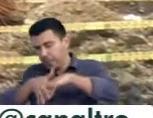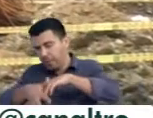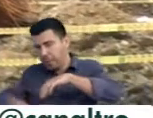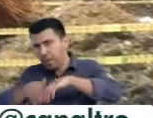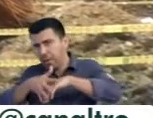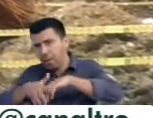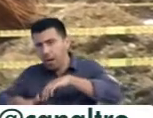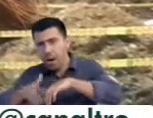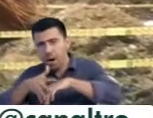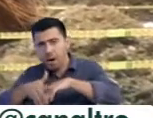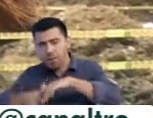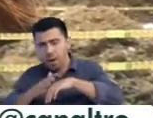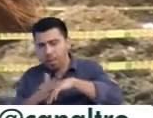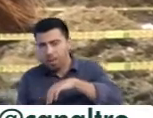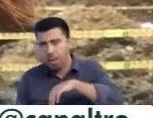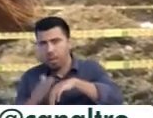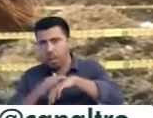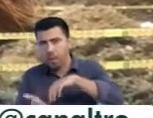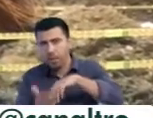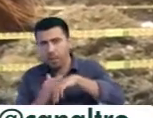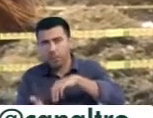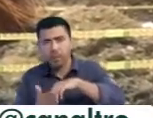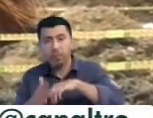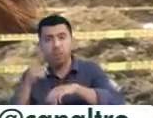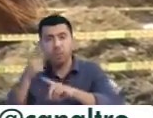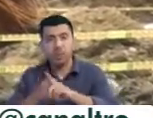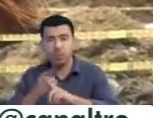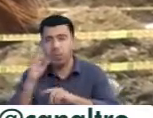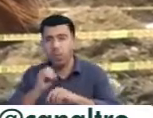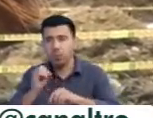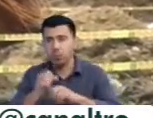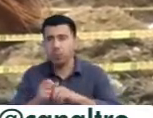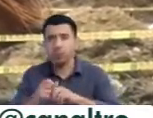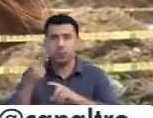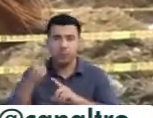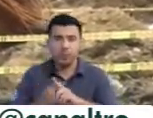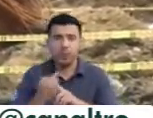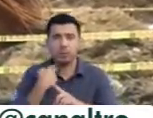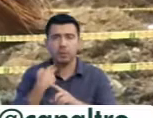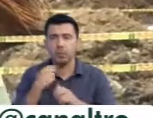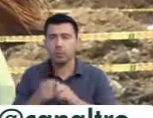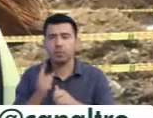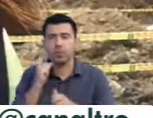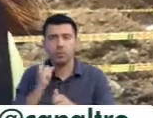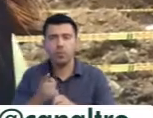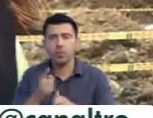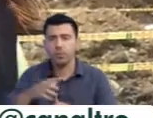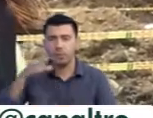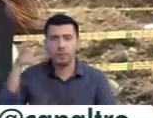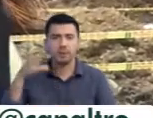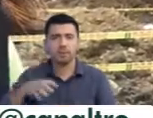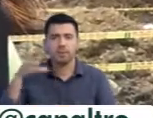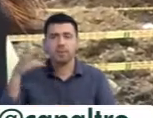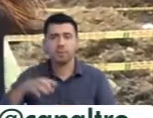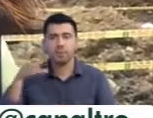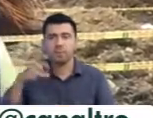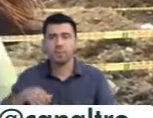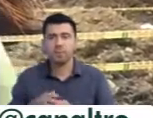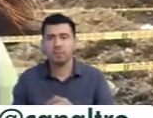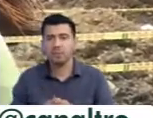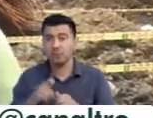sobre este mes de octubre y mes de noviembre. Pues afortunadamente pues no ha